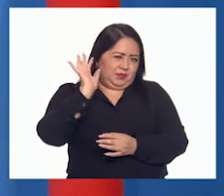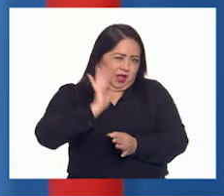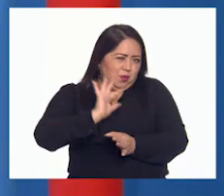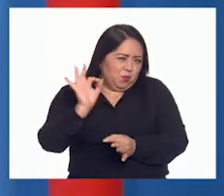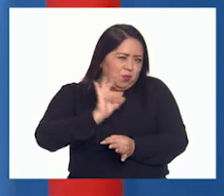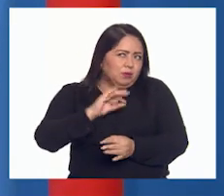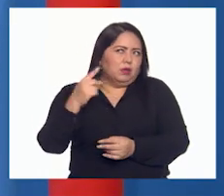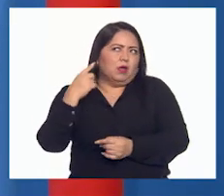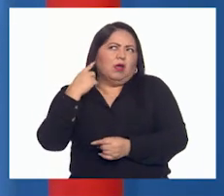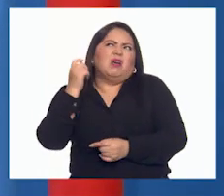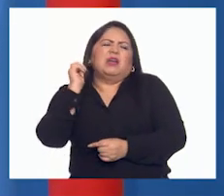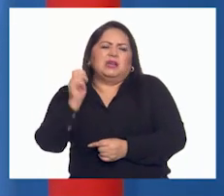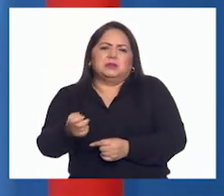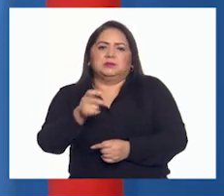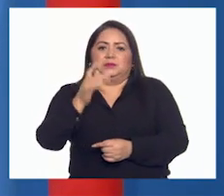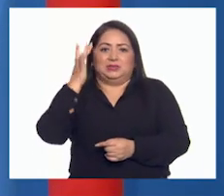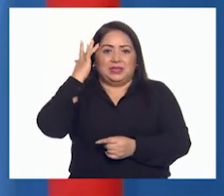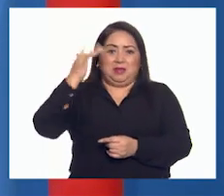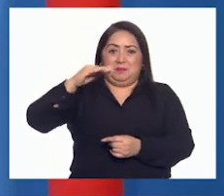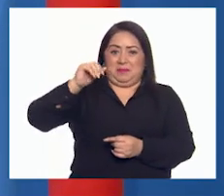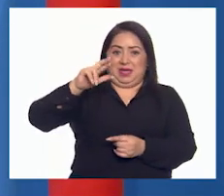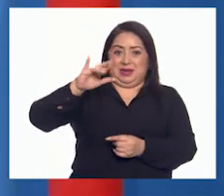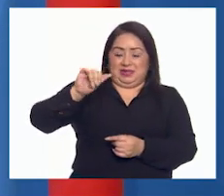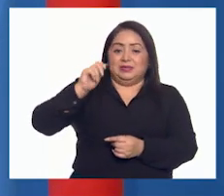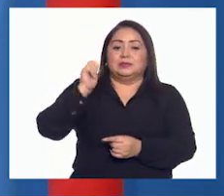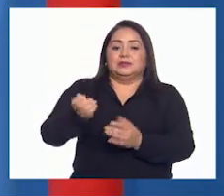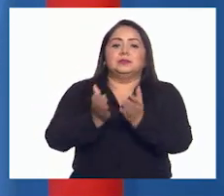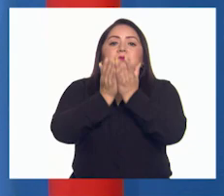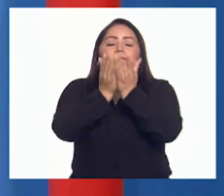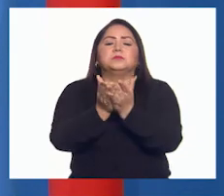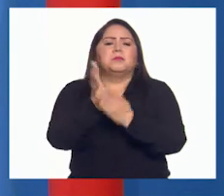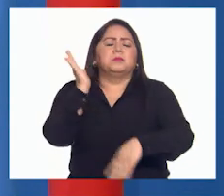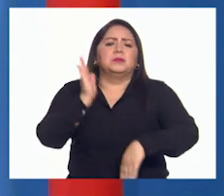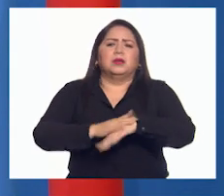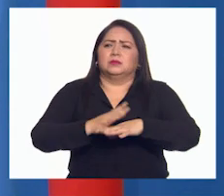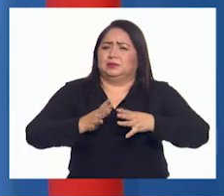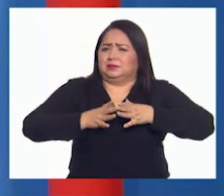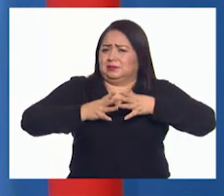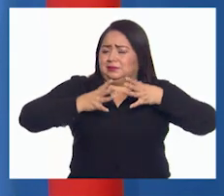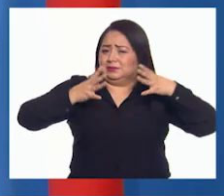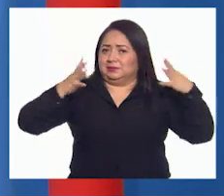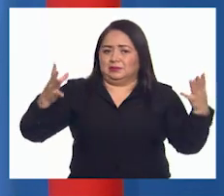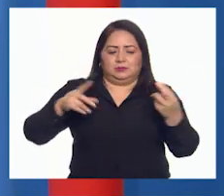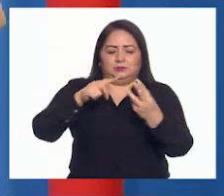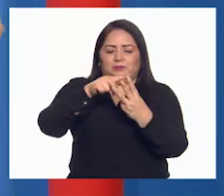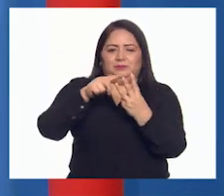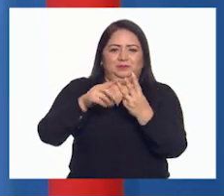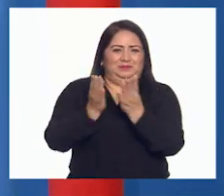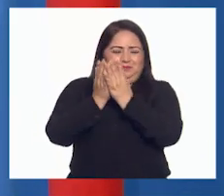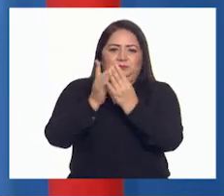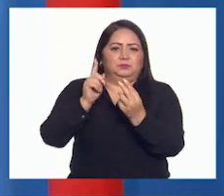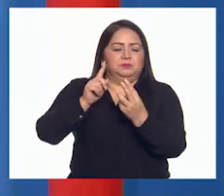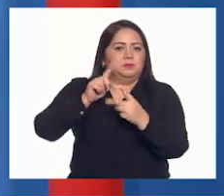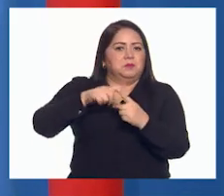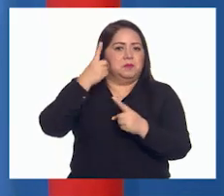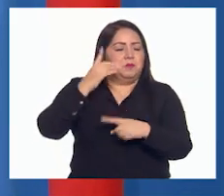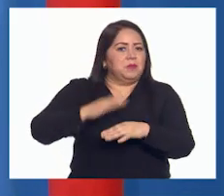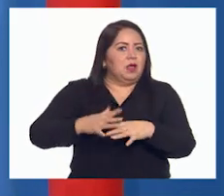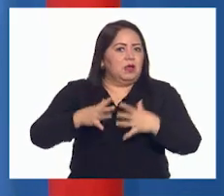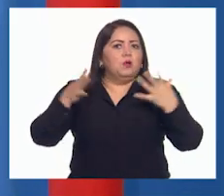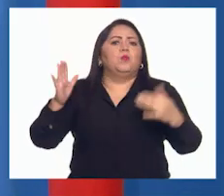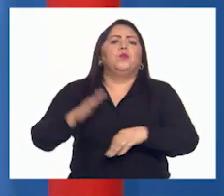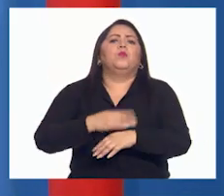momento llegaron a escuchar que la Santa María era la embarcación más grande de las 3 que zarparon. Y es